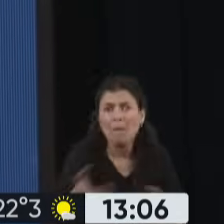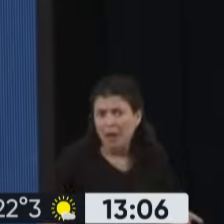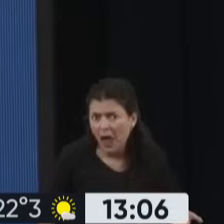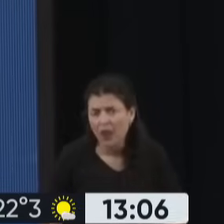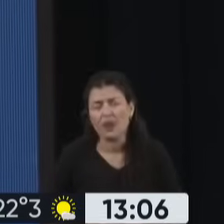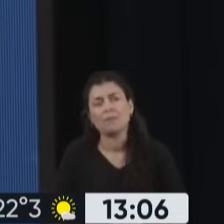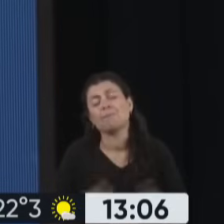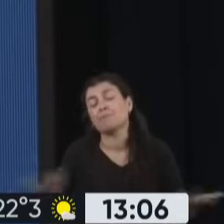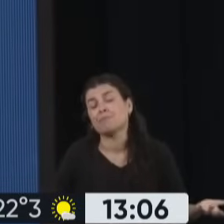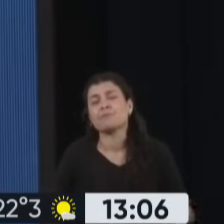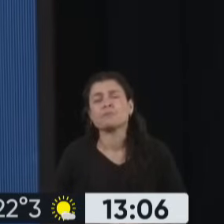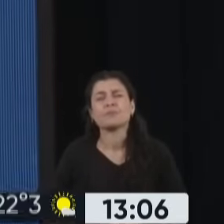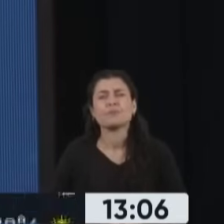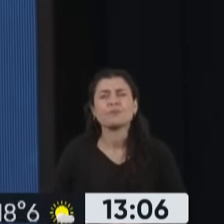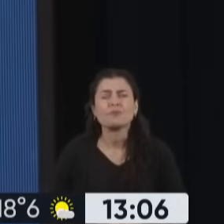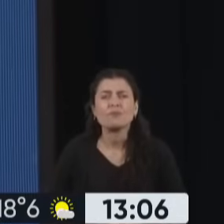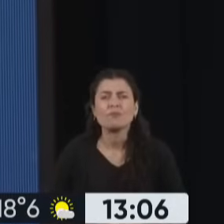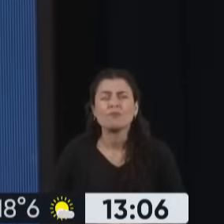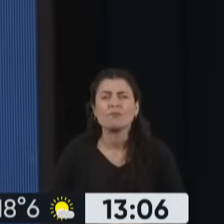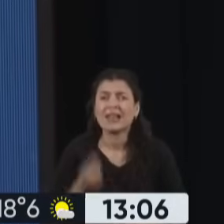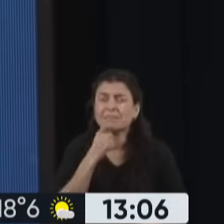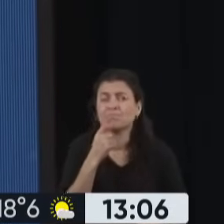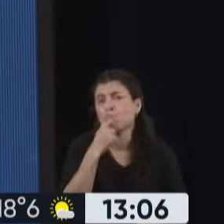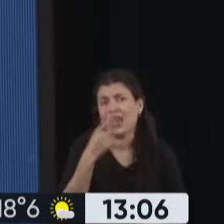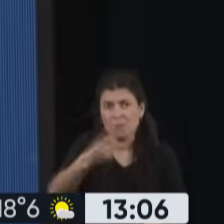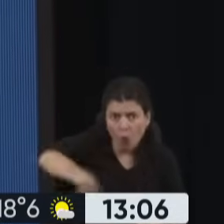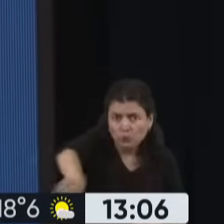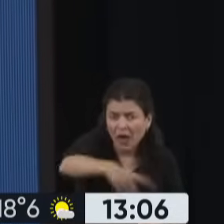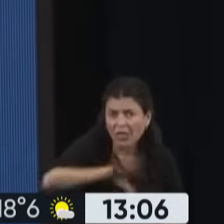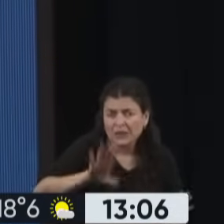donde básicamente ustedes,